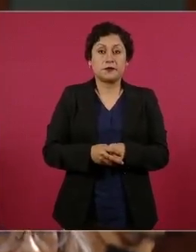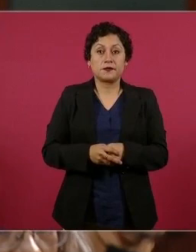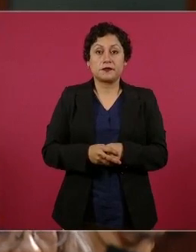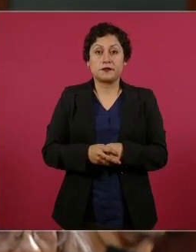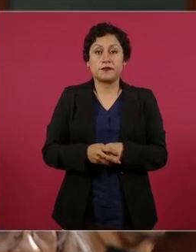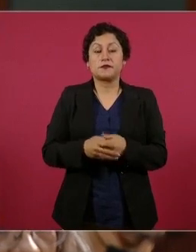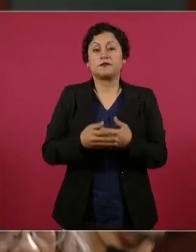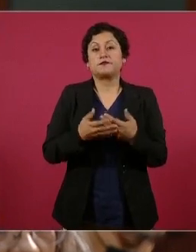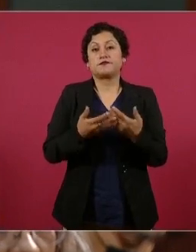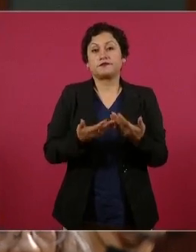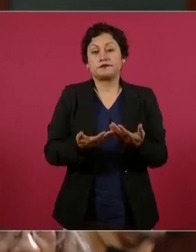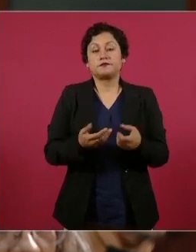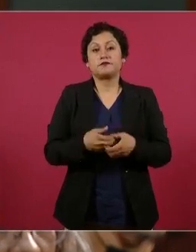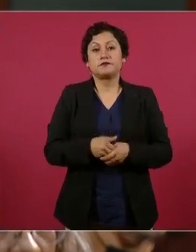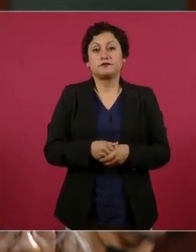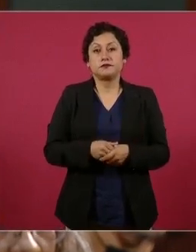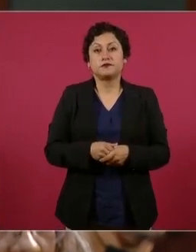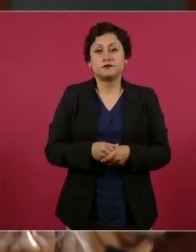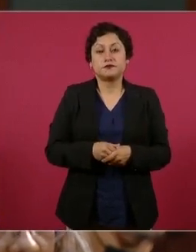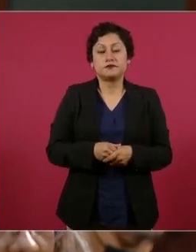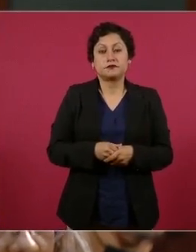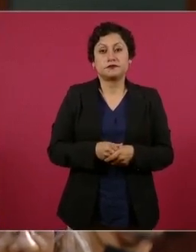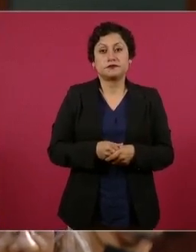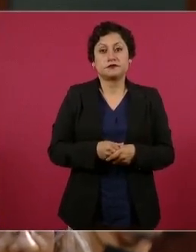gran infraestructura